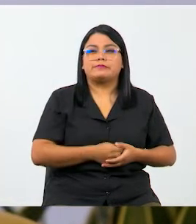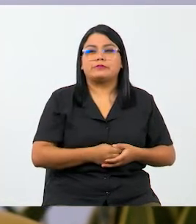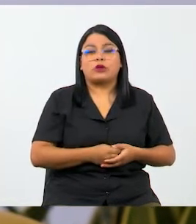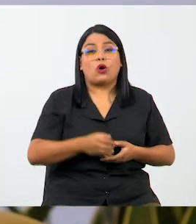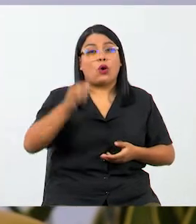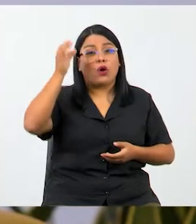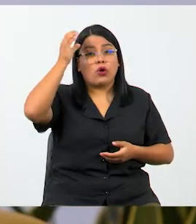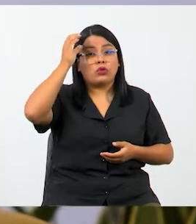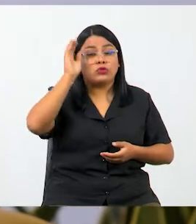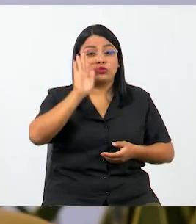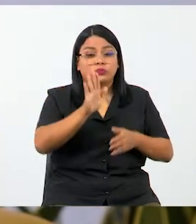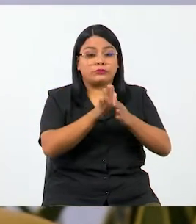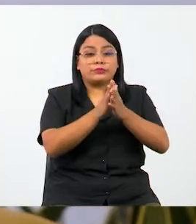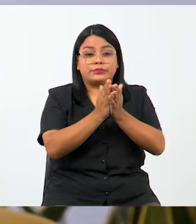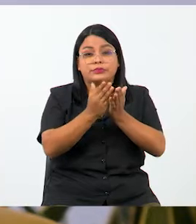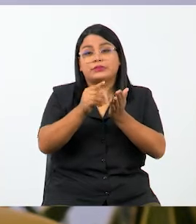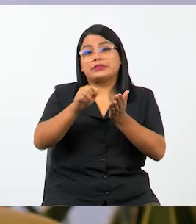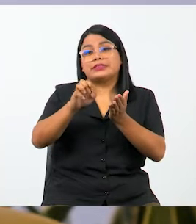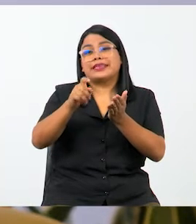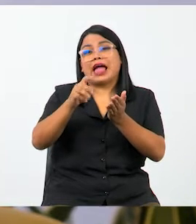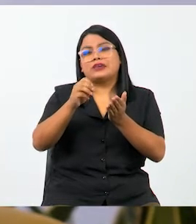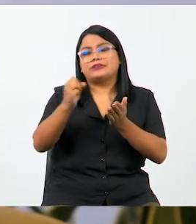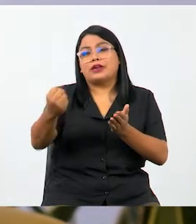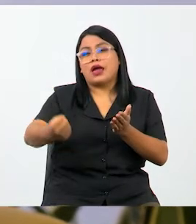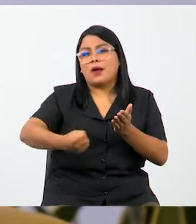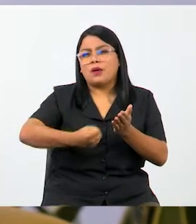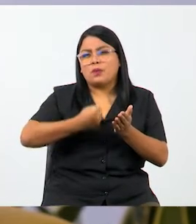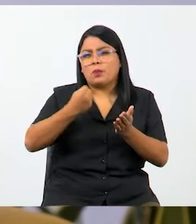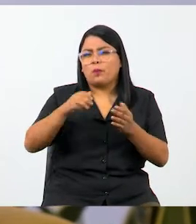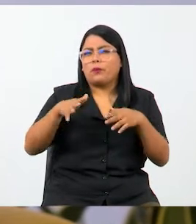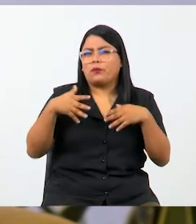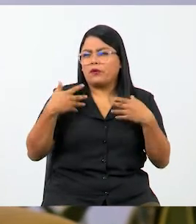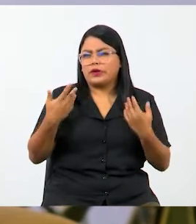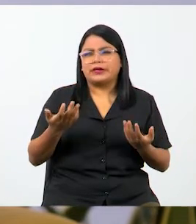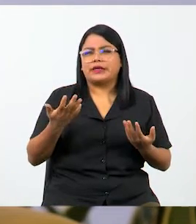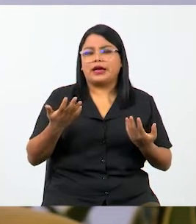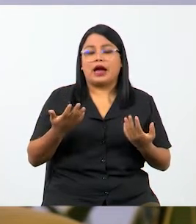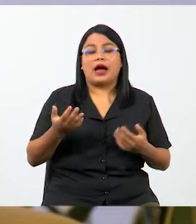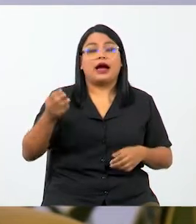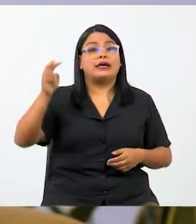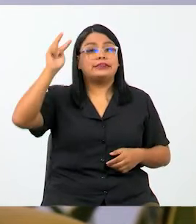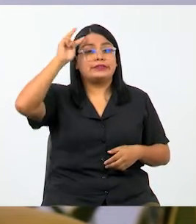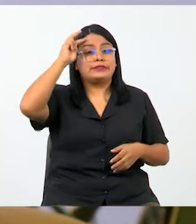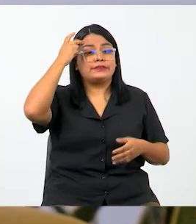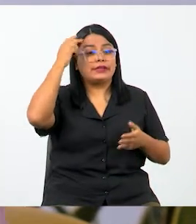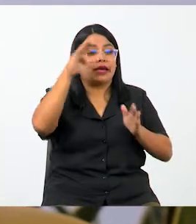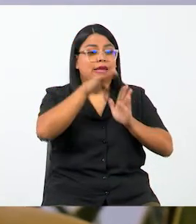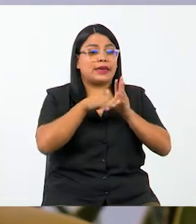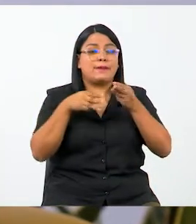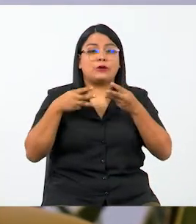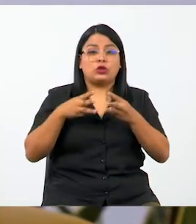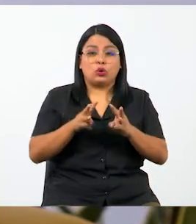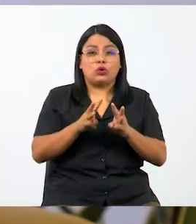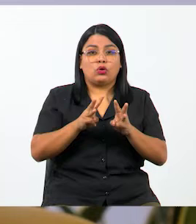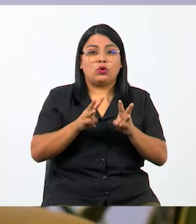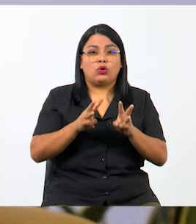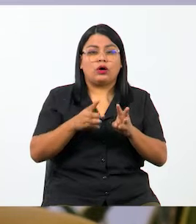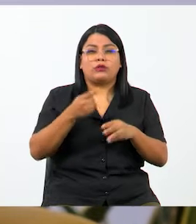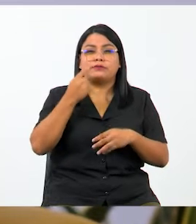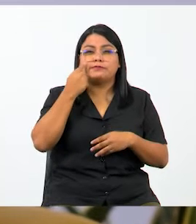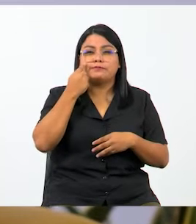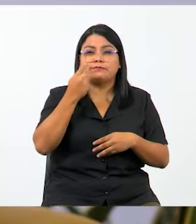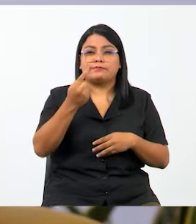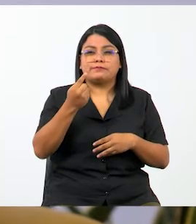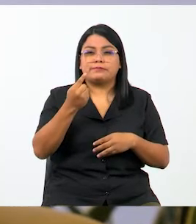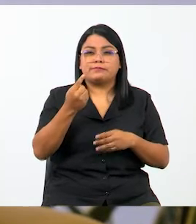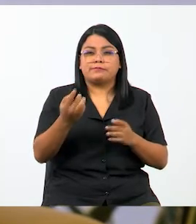Esto es muy importante porque nos quiere decir que en la guía metodológica del docente encontraremos inmerso el libro de